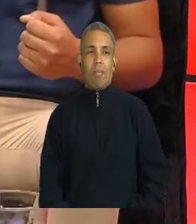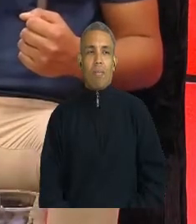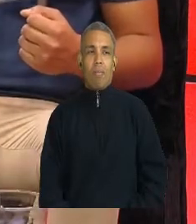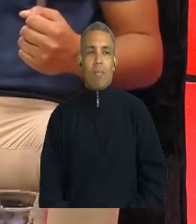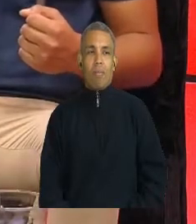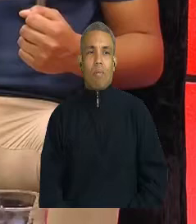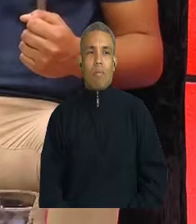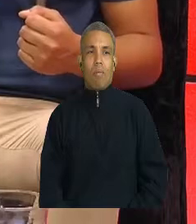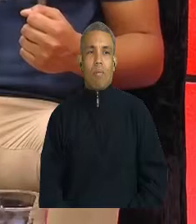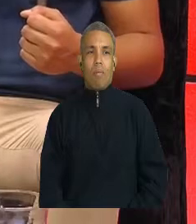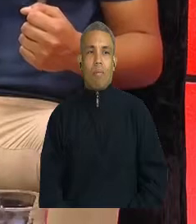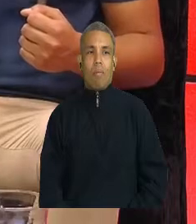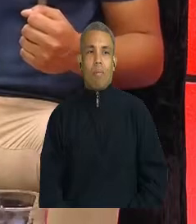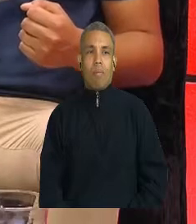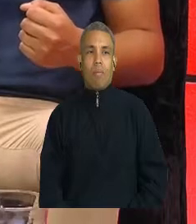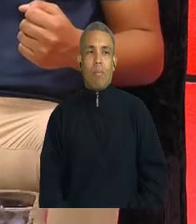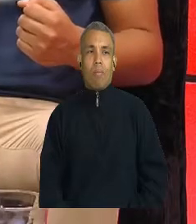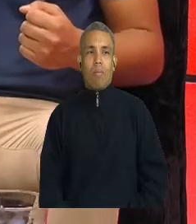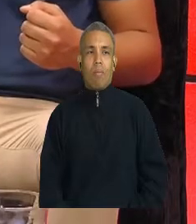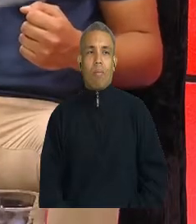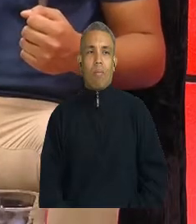Pero metí el viernes parrandero.